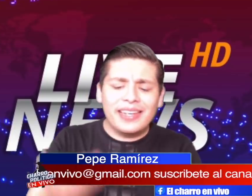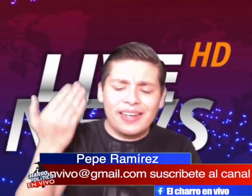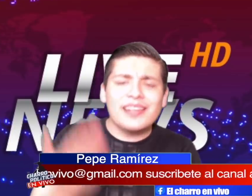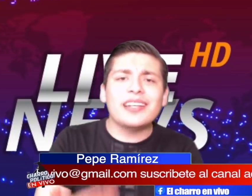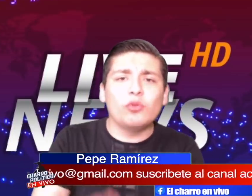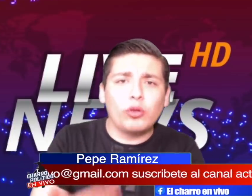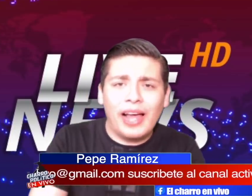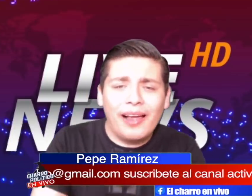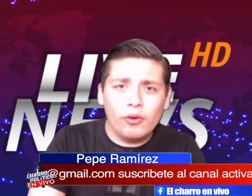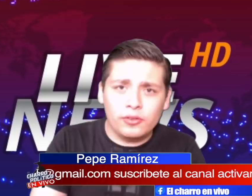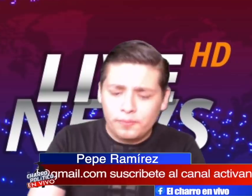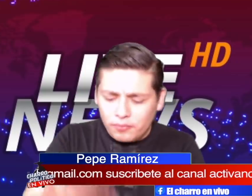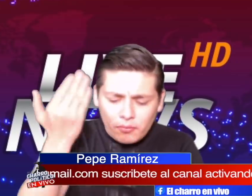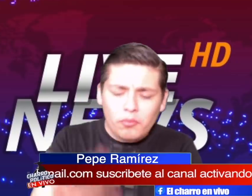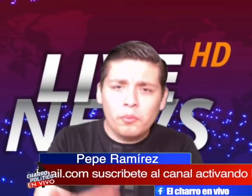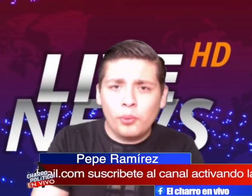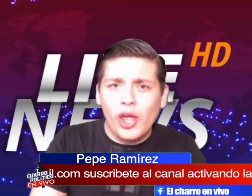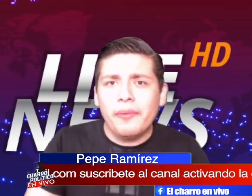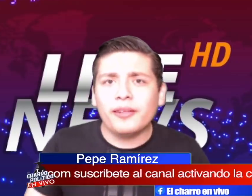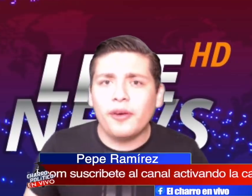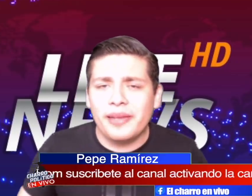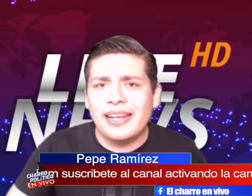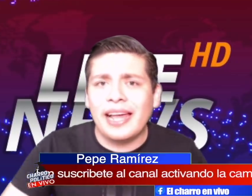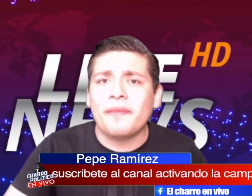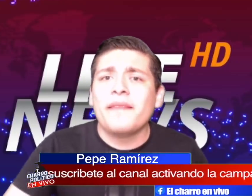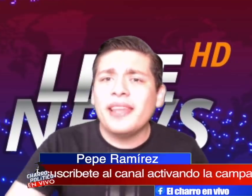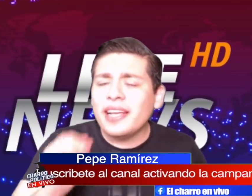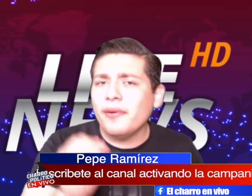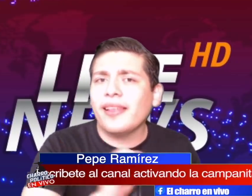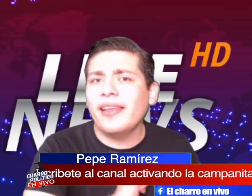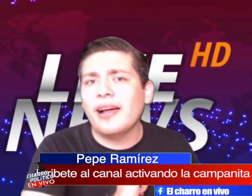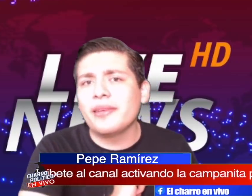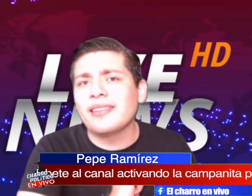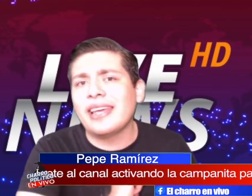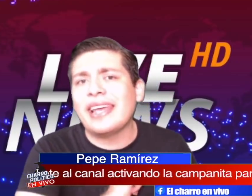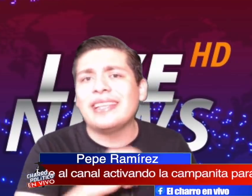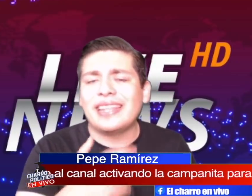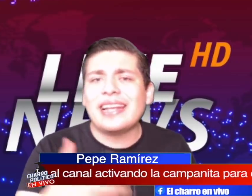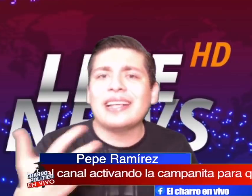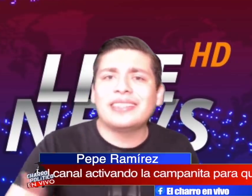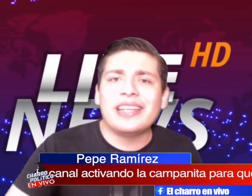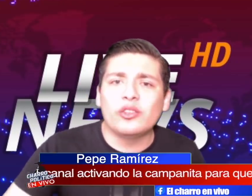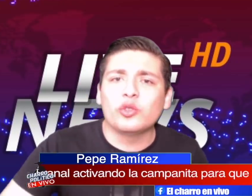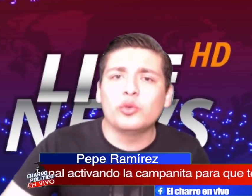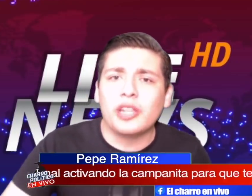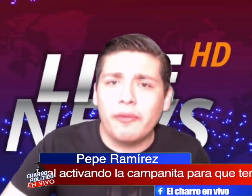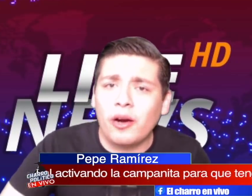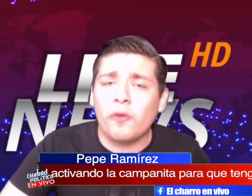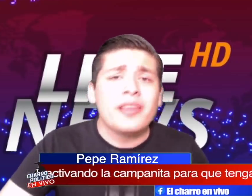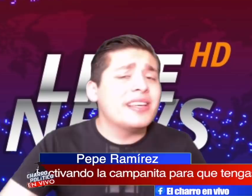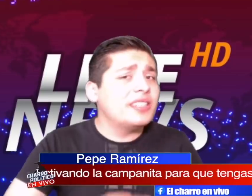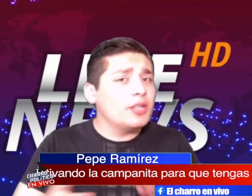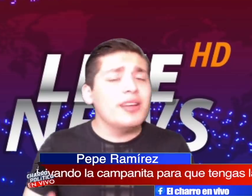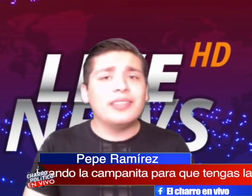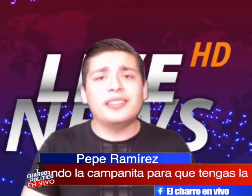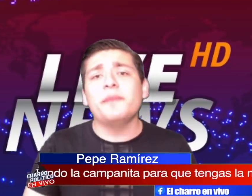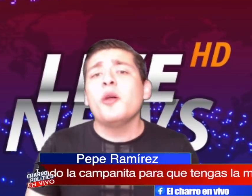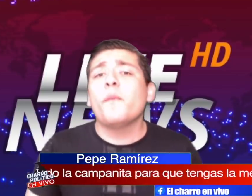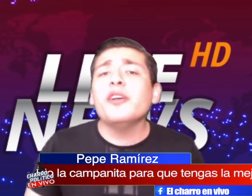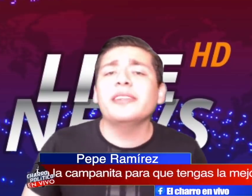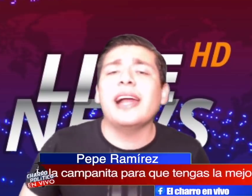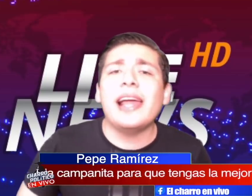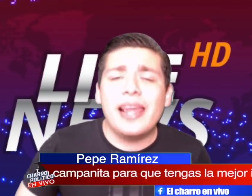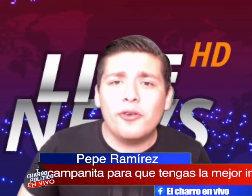irá a exigirles resultados, pruebas, familia, de que verdaderamente estén haciendo su trabajo. Y si no es